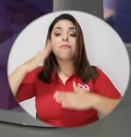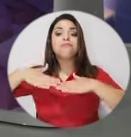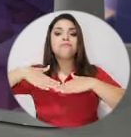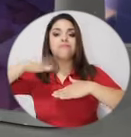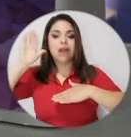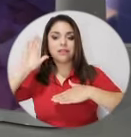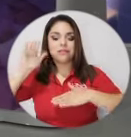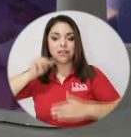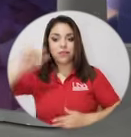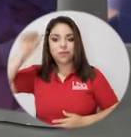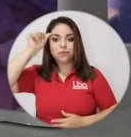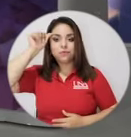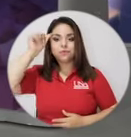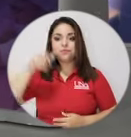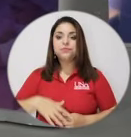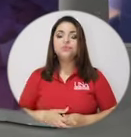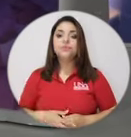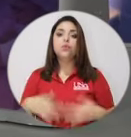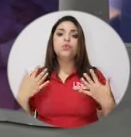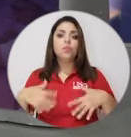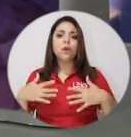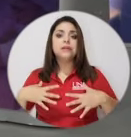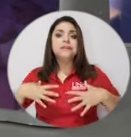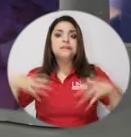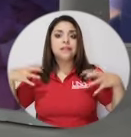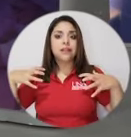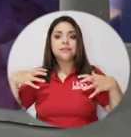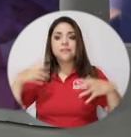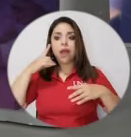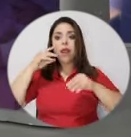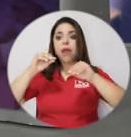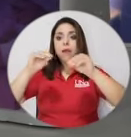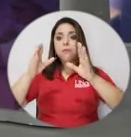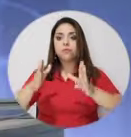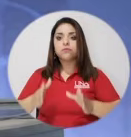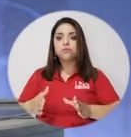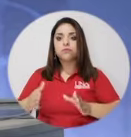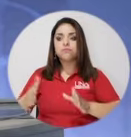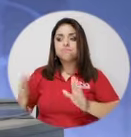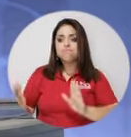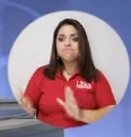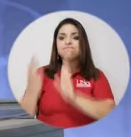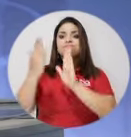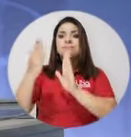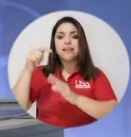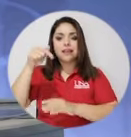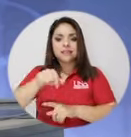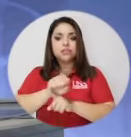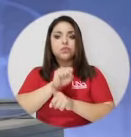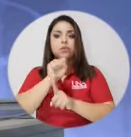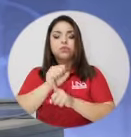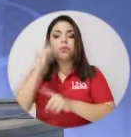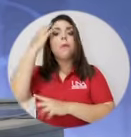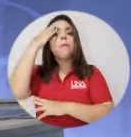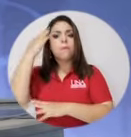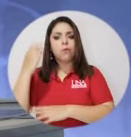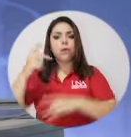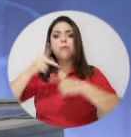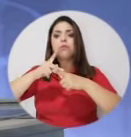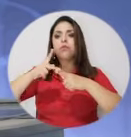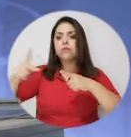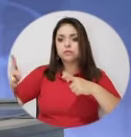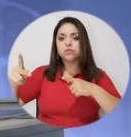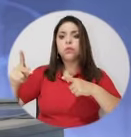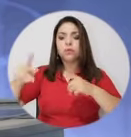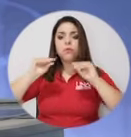debe significar para el personal docente tener que enfrentar esta situación, ¿verdad? Ya de por sí es una profesión difícil, dura, conlleva mucho